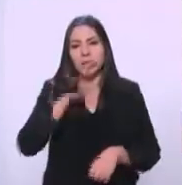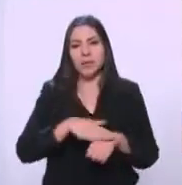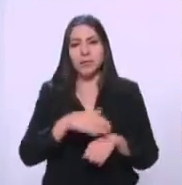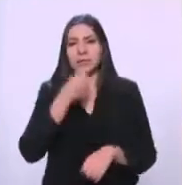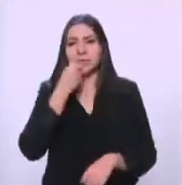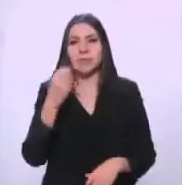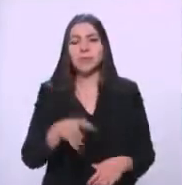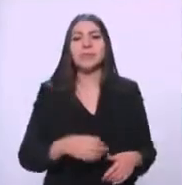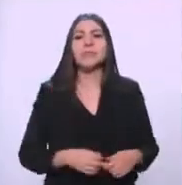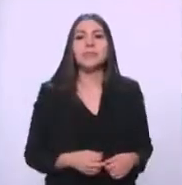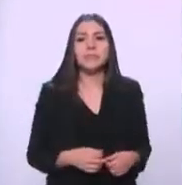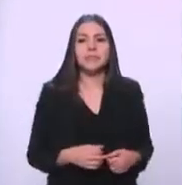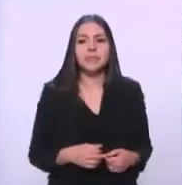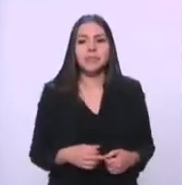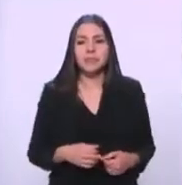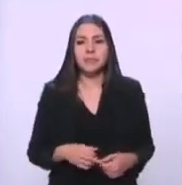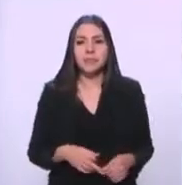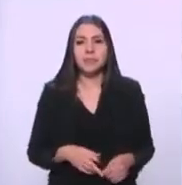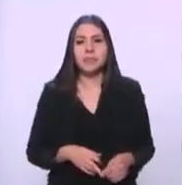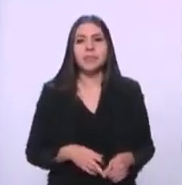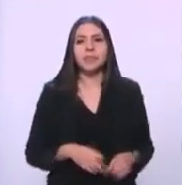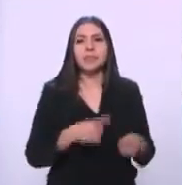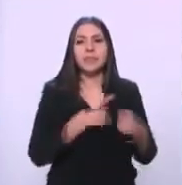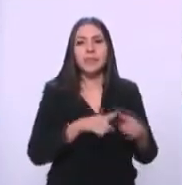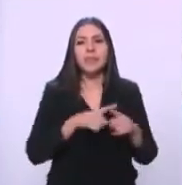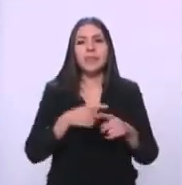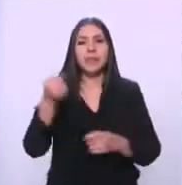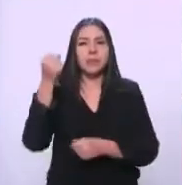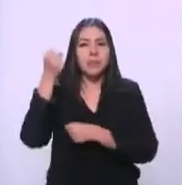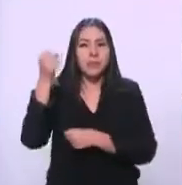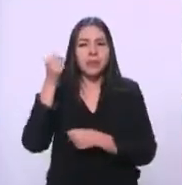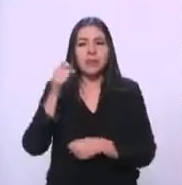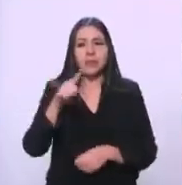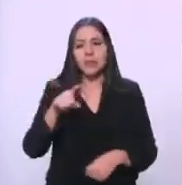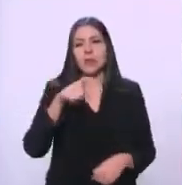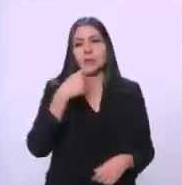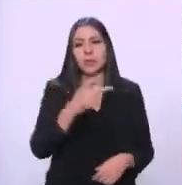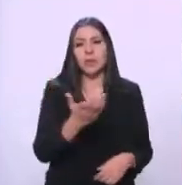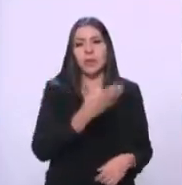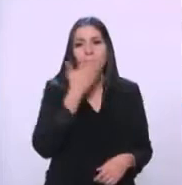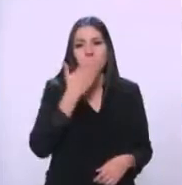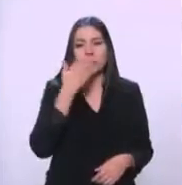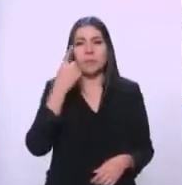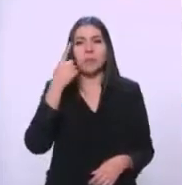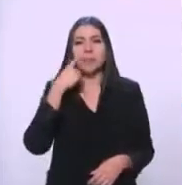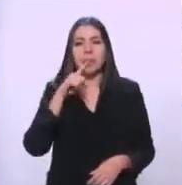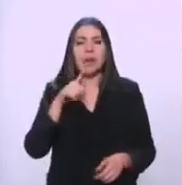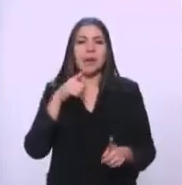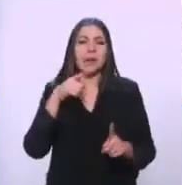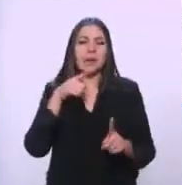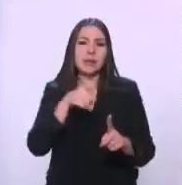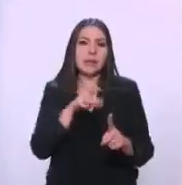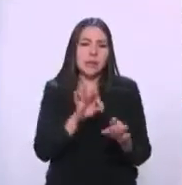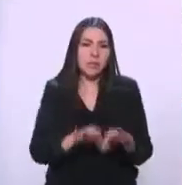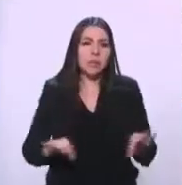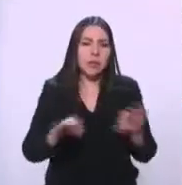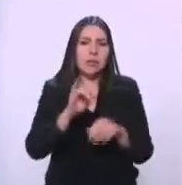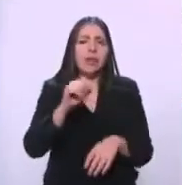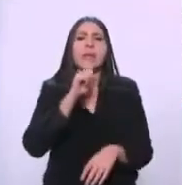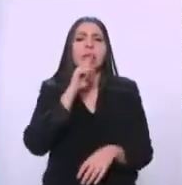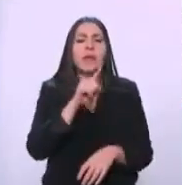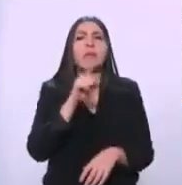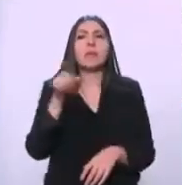Entonces, oye, pero más allá de lo de las manifestaciones, que eso yo creo que sí es una tradición de largo alcance, la participación